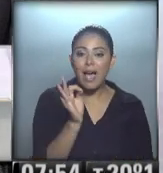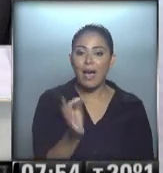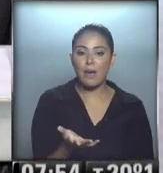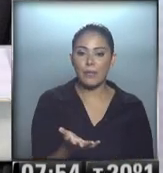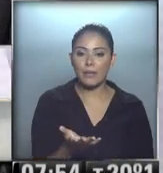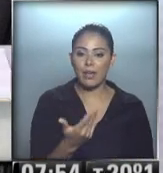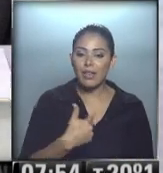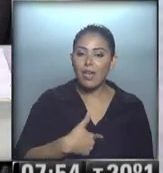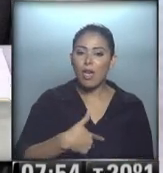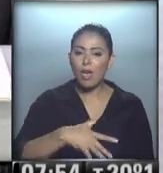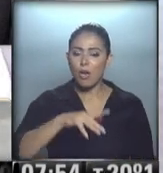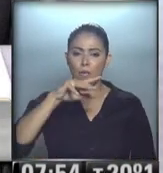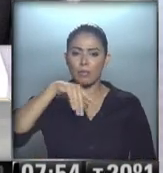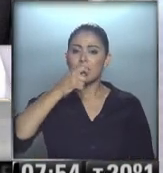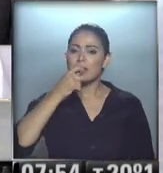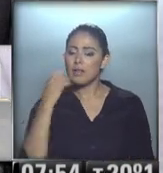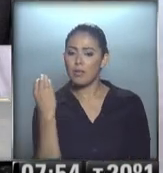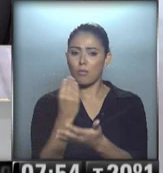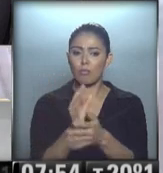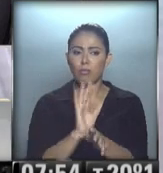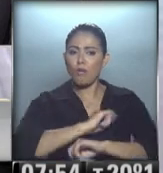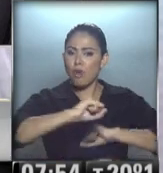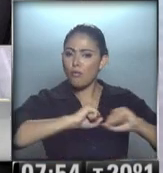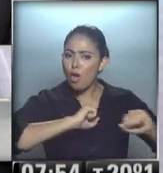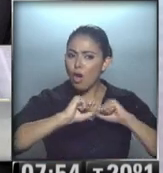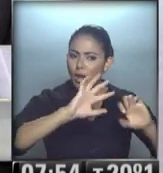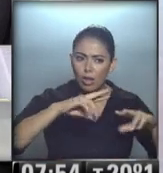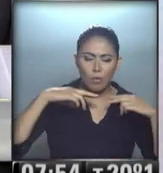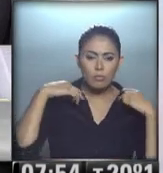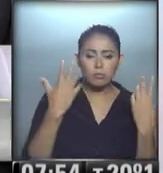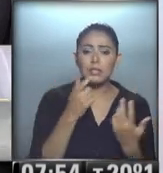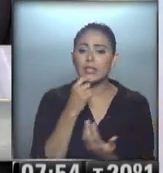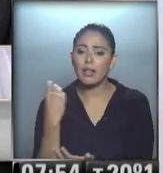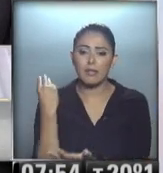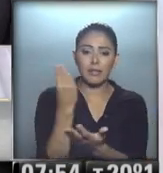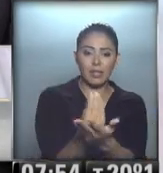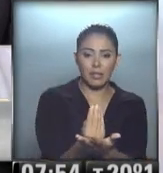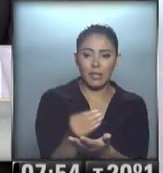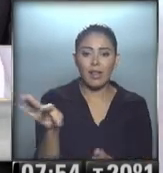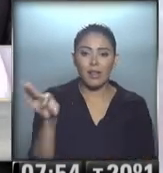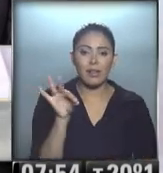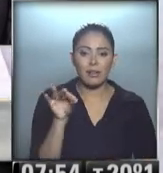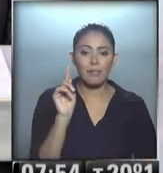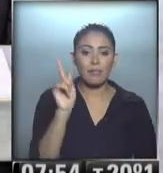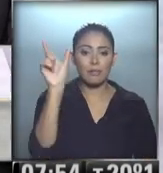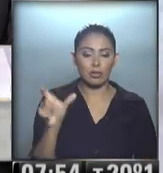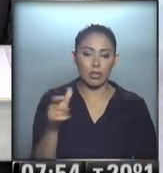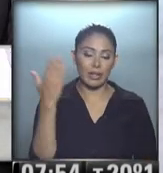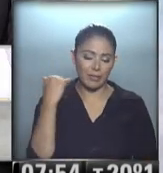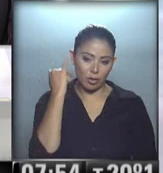a generar semejante provocación con la nominación de quienes